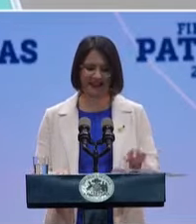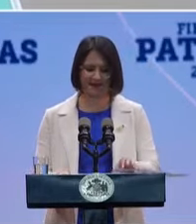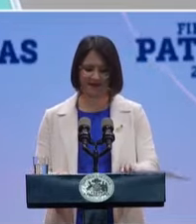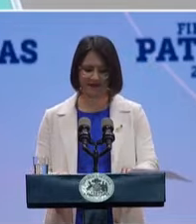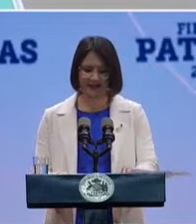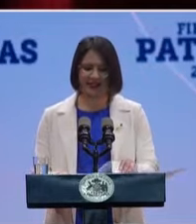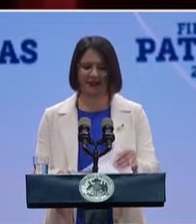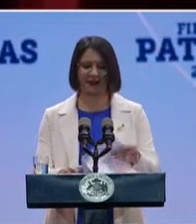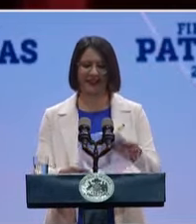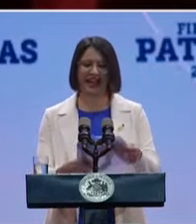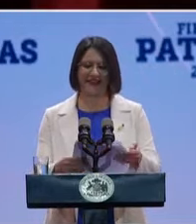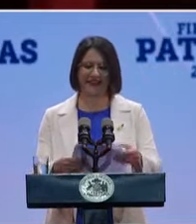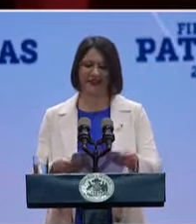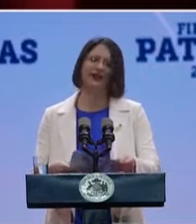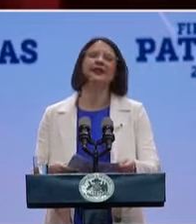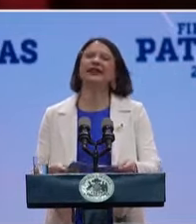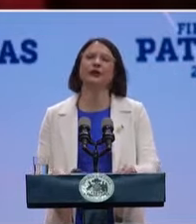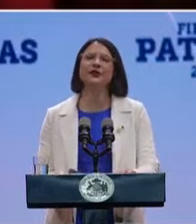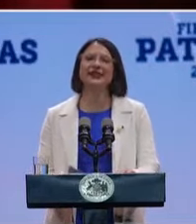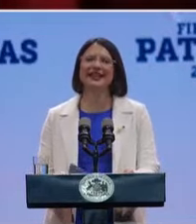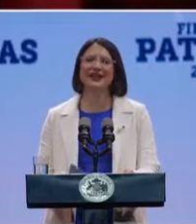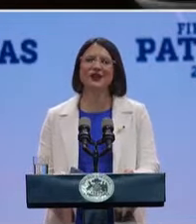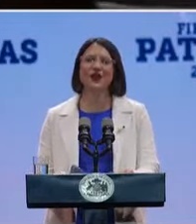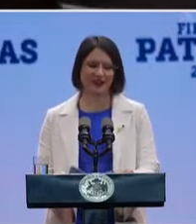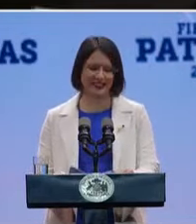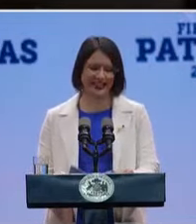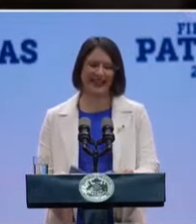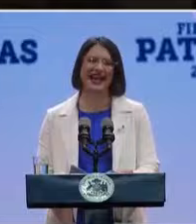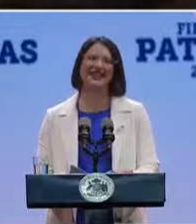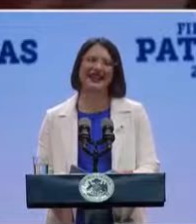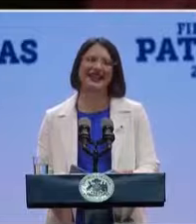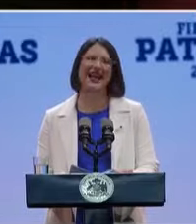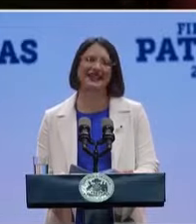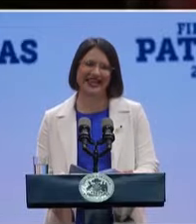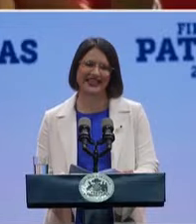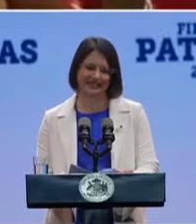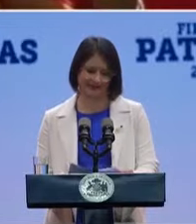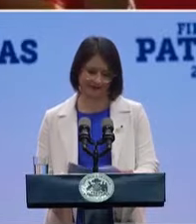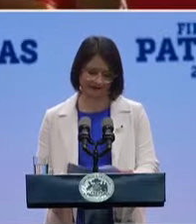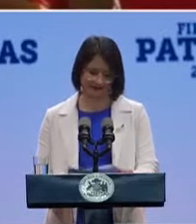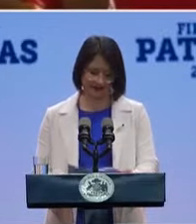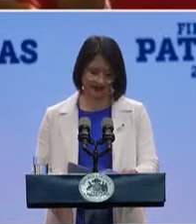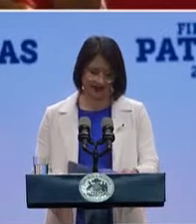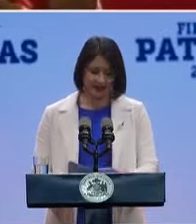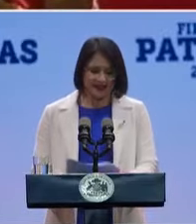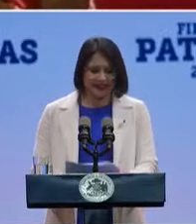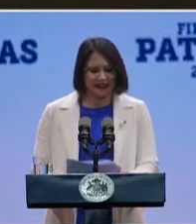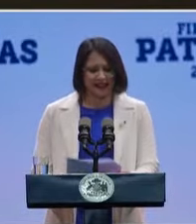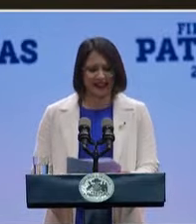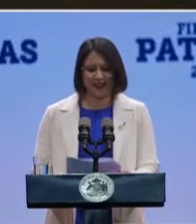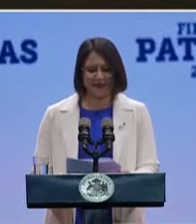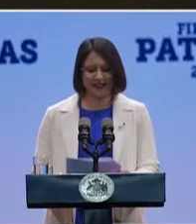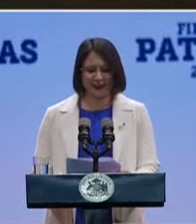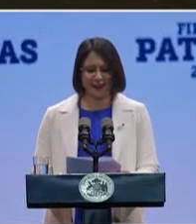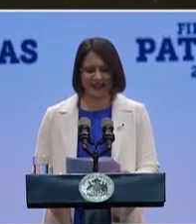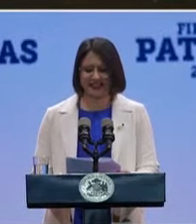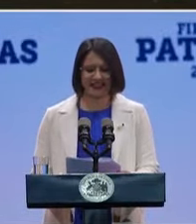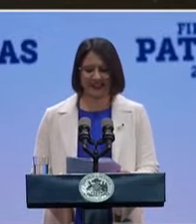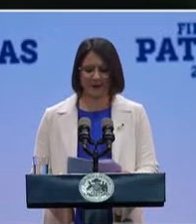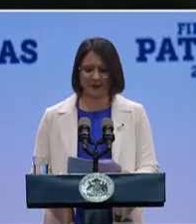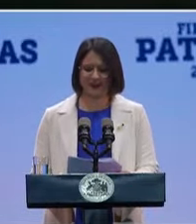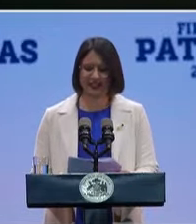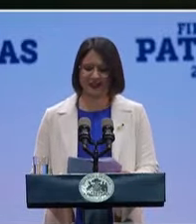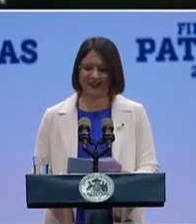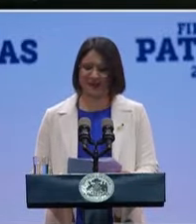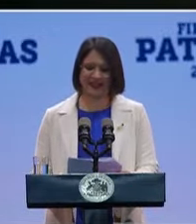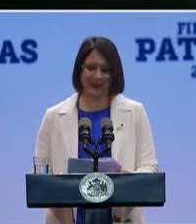o sus familiares en otros robos del SIC. Pero no solo se trata de parentesco. En sus casas se hicieron planificaciones claves, aunque la defensa